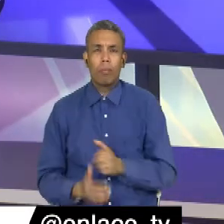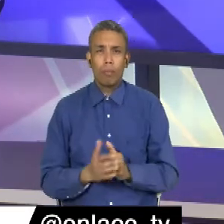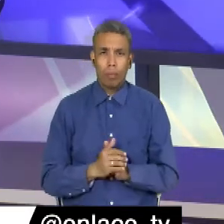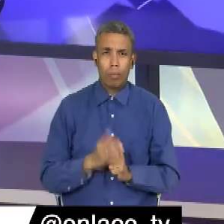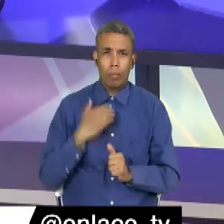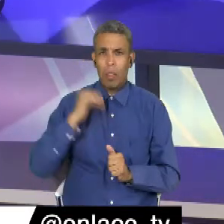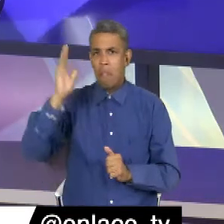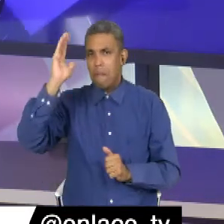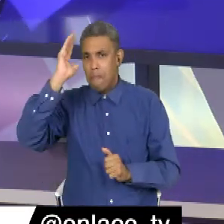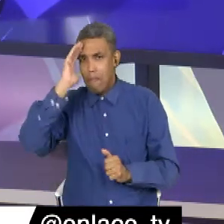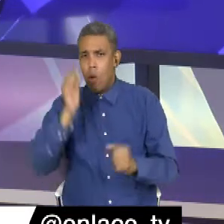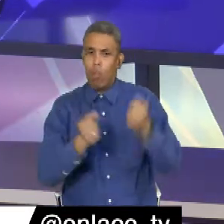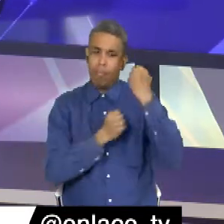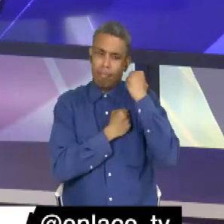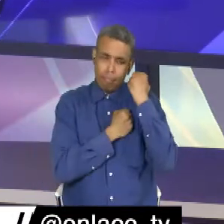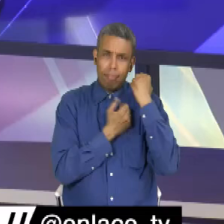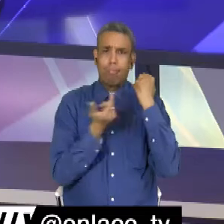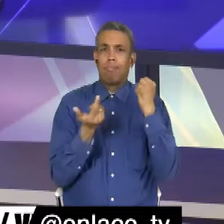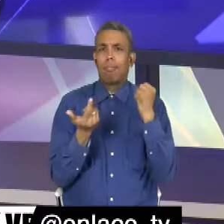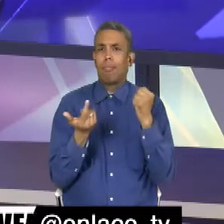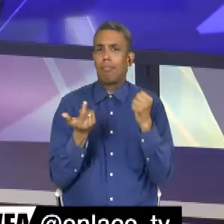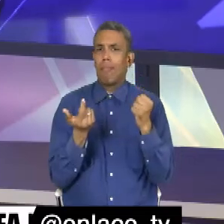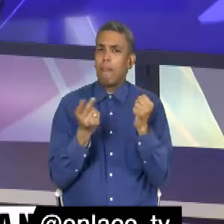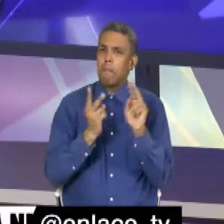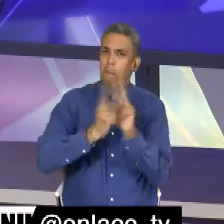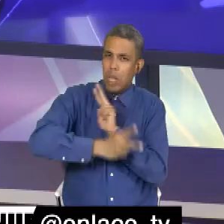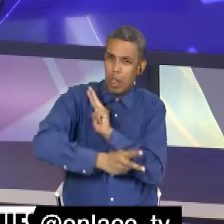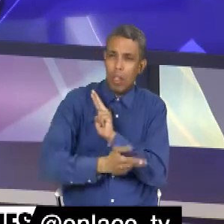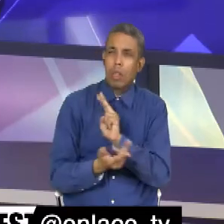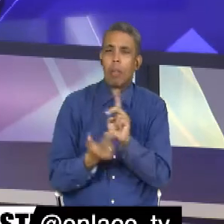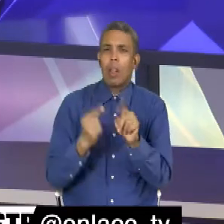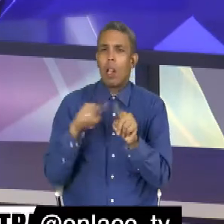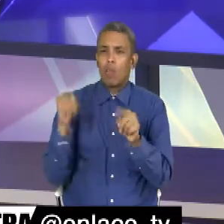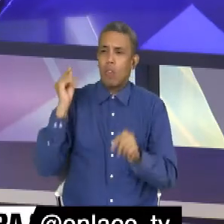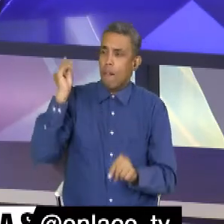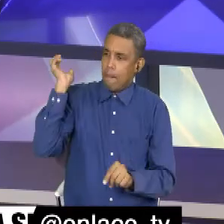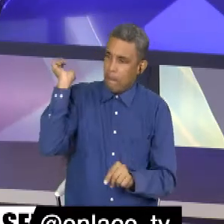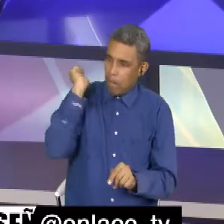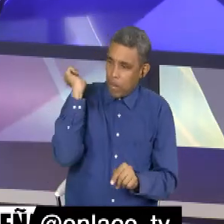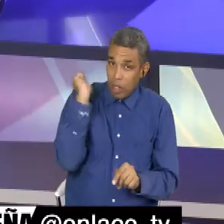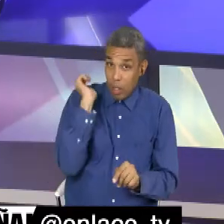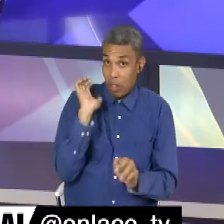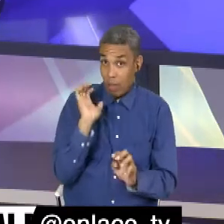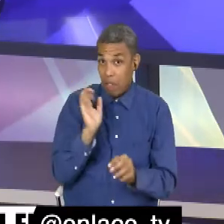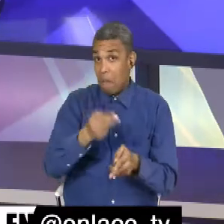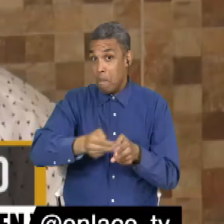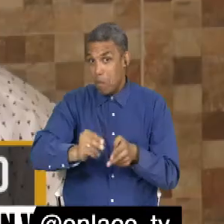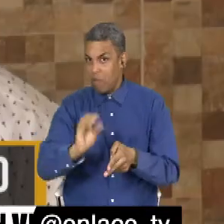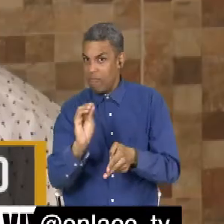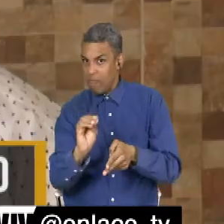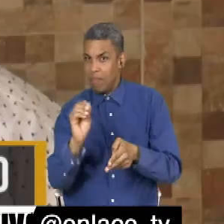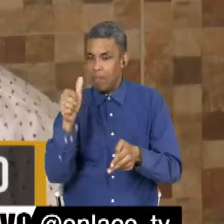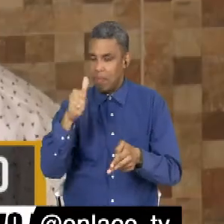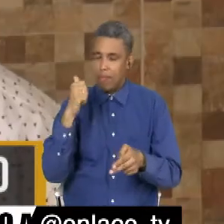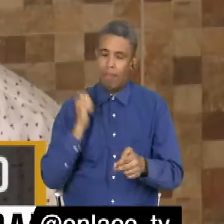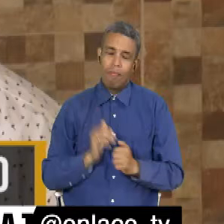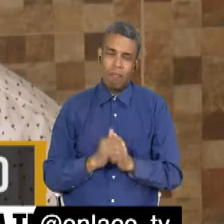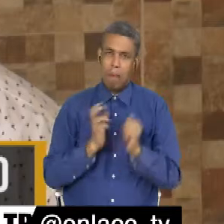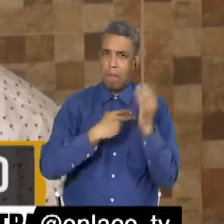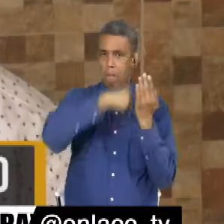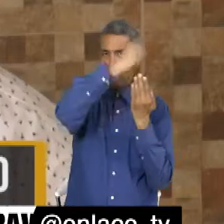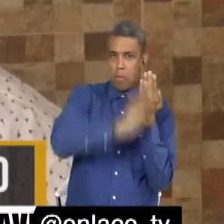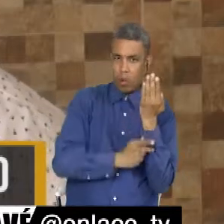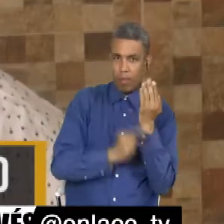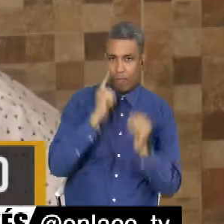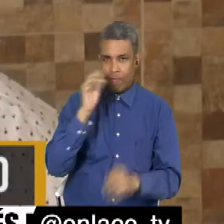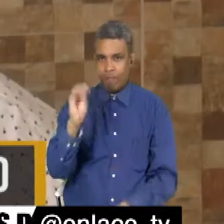pensionados tendrán una jornada especial para incluir a esta población en proyectos productivos. La invitación a todo el